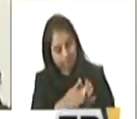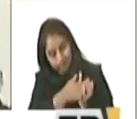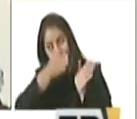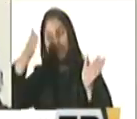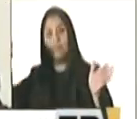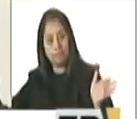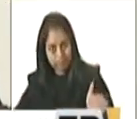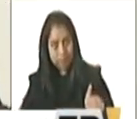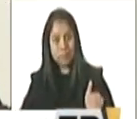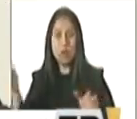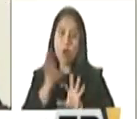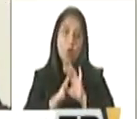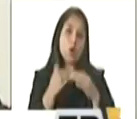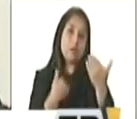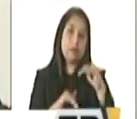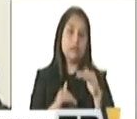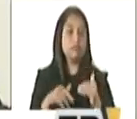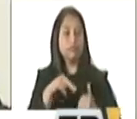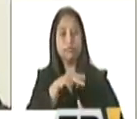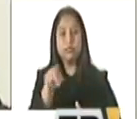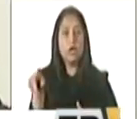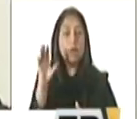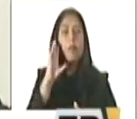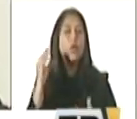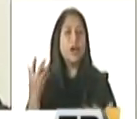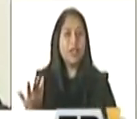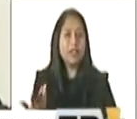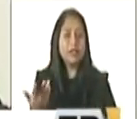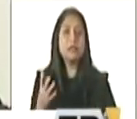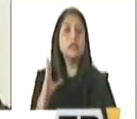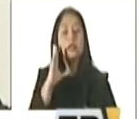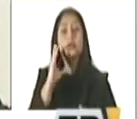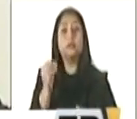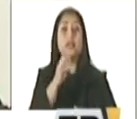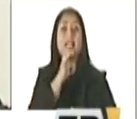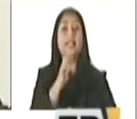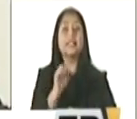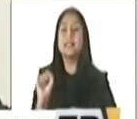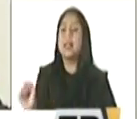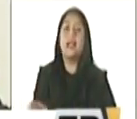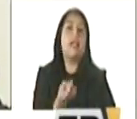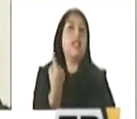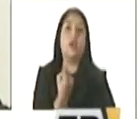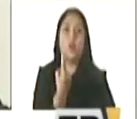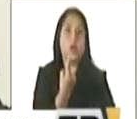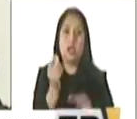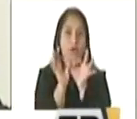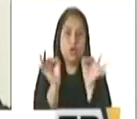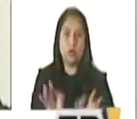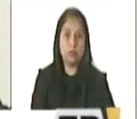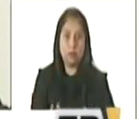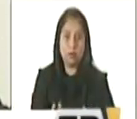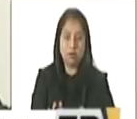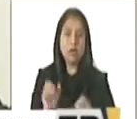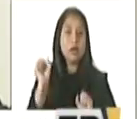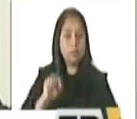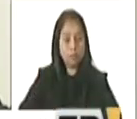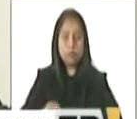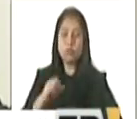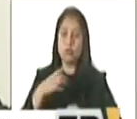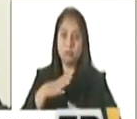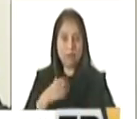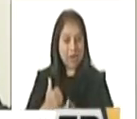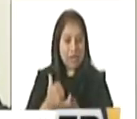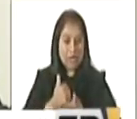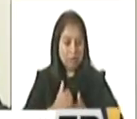la locomoción, porque es la forma, la única que tenemos para poder ir conteniendo lo